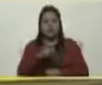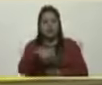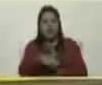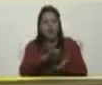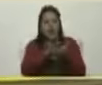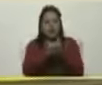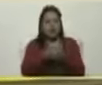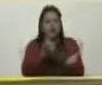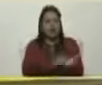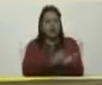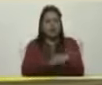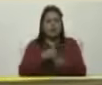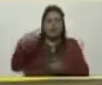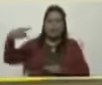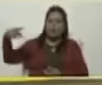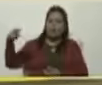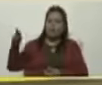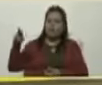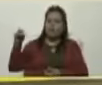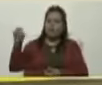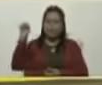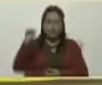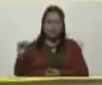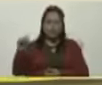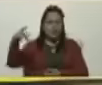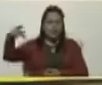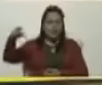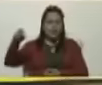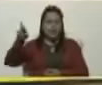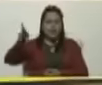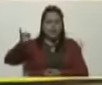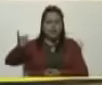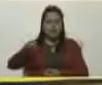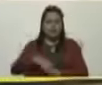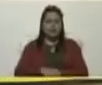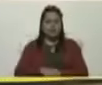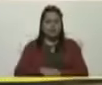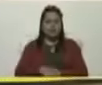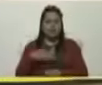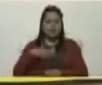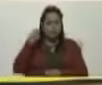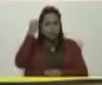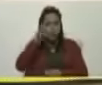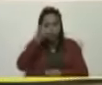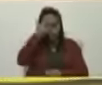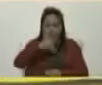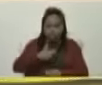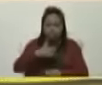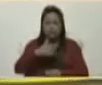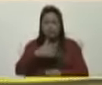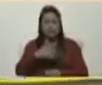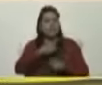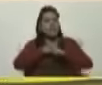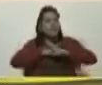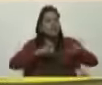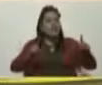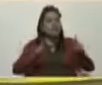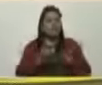hermano Carlos Prosperi. Y bueno, yo creo que la situación mía es un poco diferente,